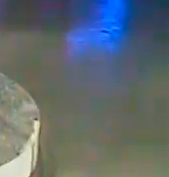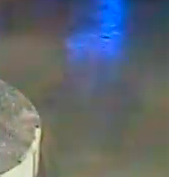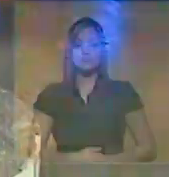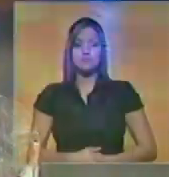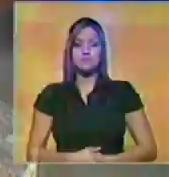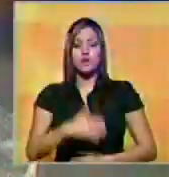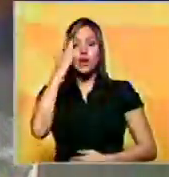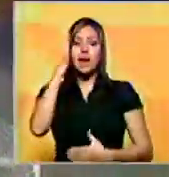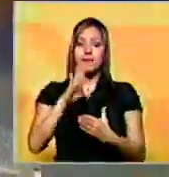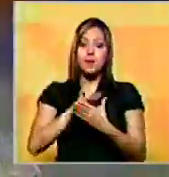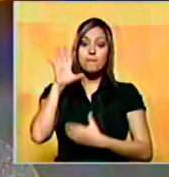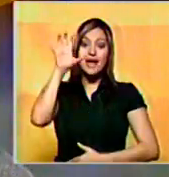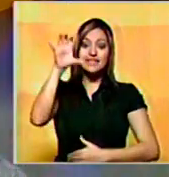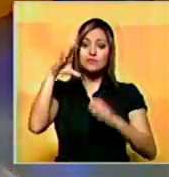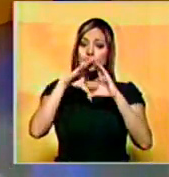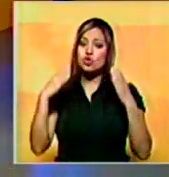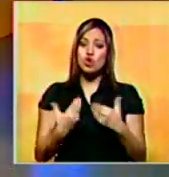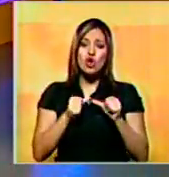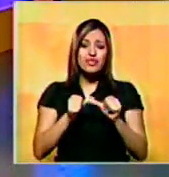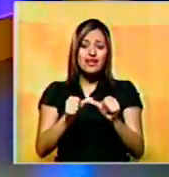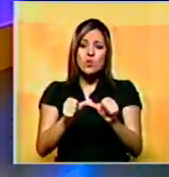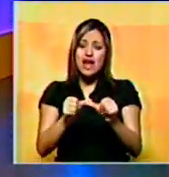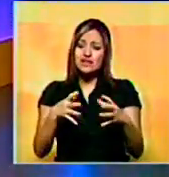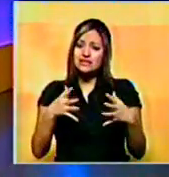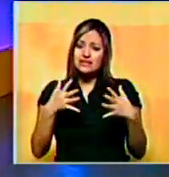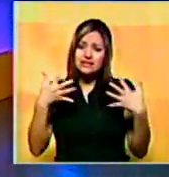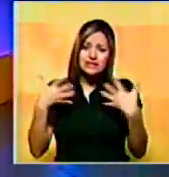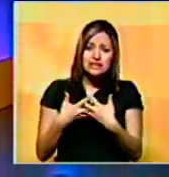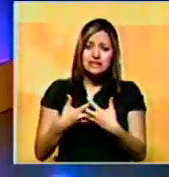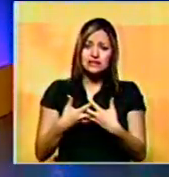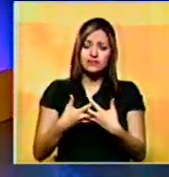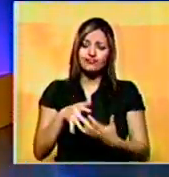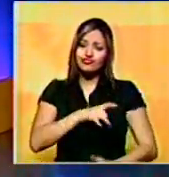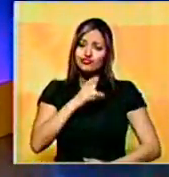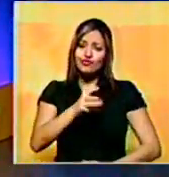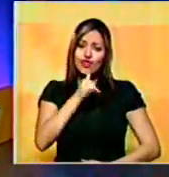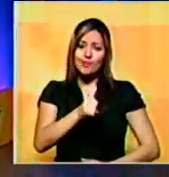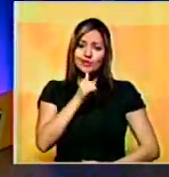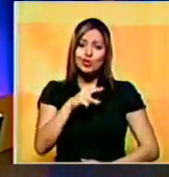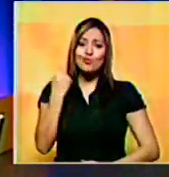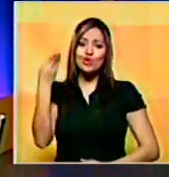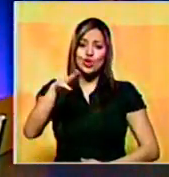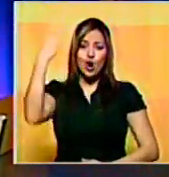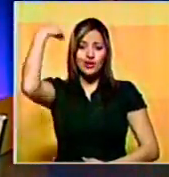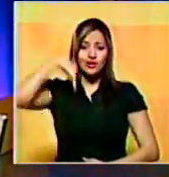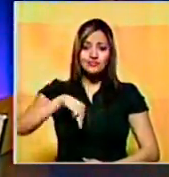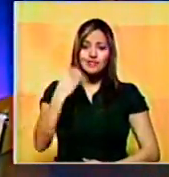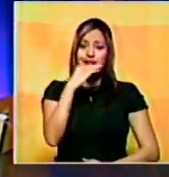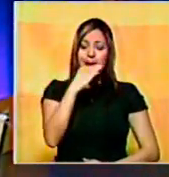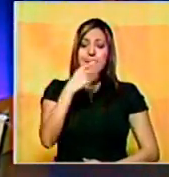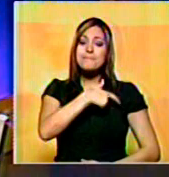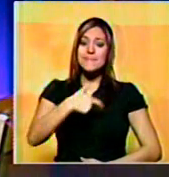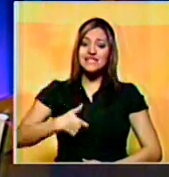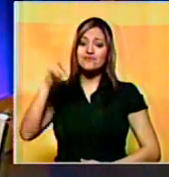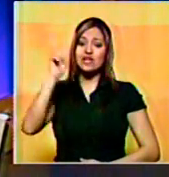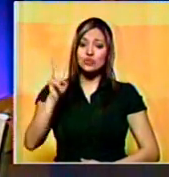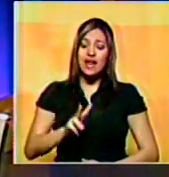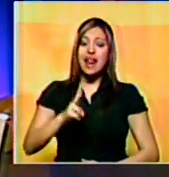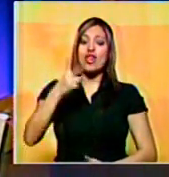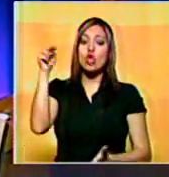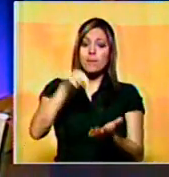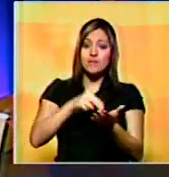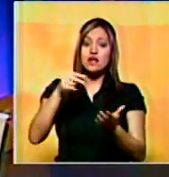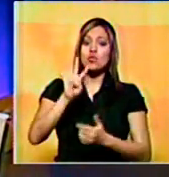Hola, ¿qué tal, amigos? Nuestro país y el mundo siguen consternados por la tan lamentable noticia de la muerte de la actriz y Miss Venezuela